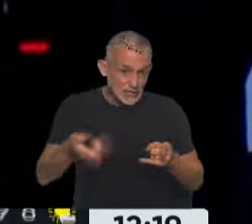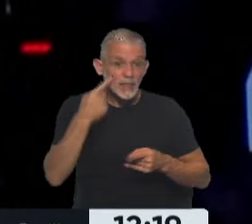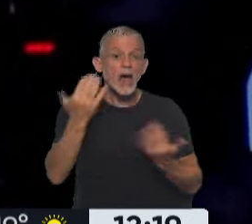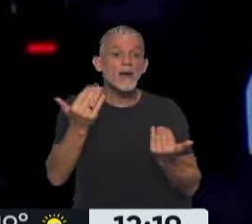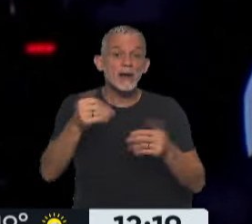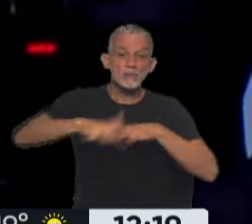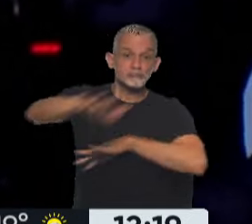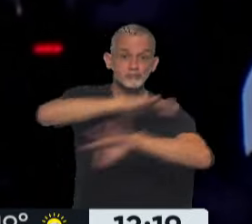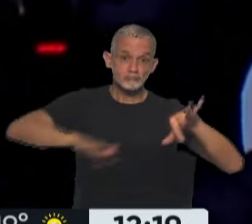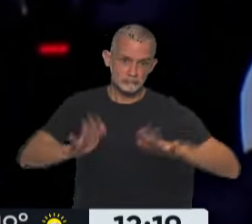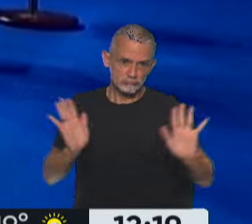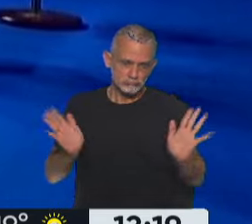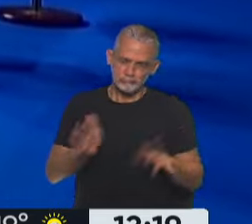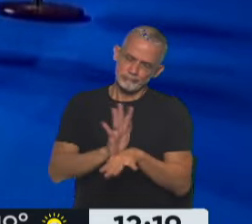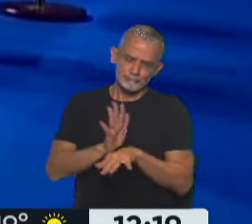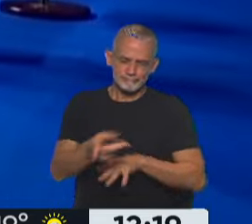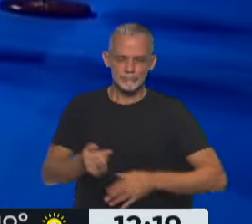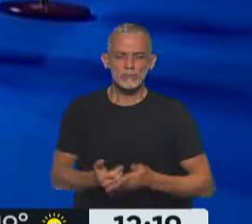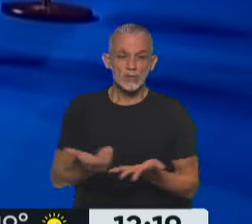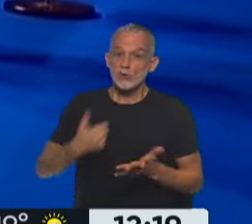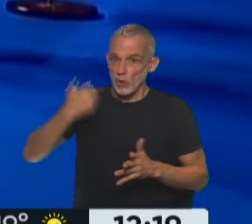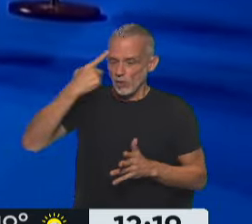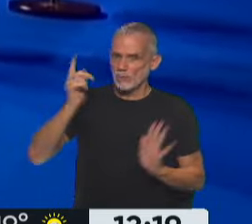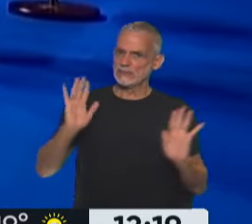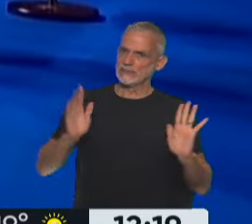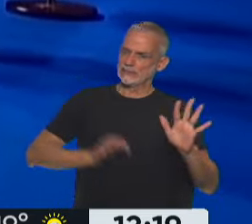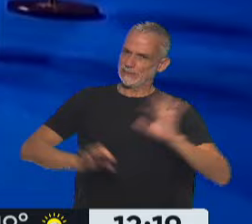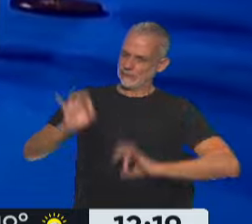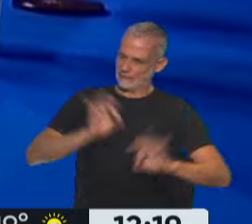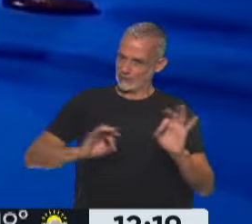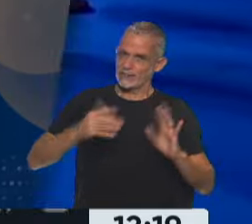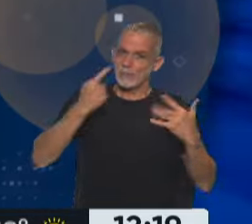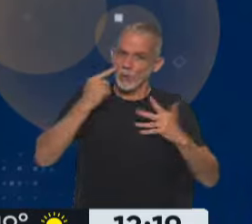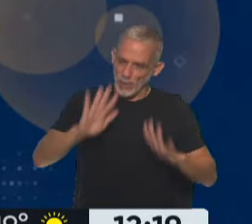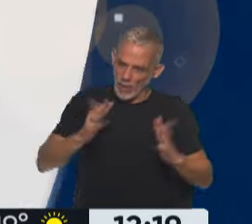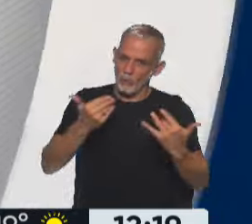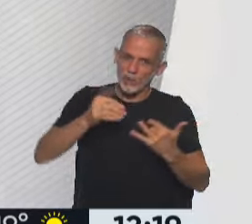tiene consecuencias más inmediatas. Y yo creo que es una jugada arriesgada por parte de Macron.